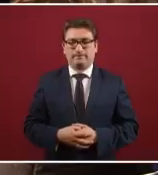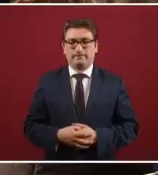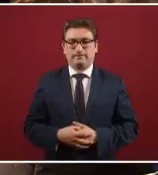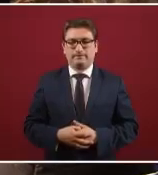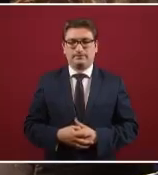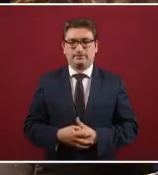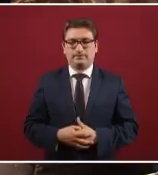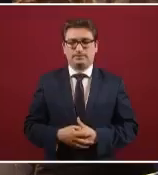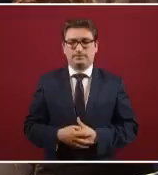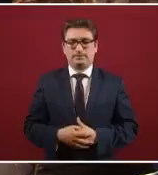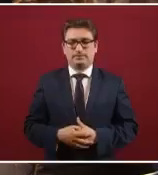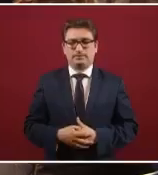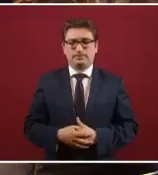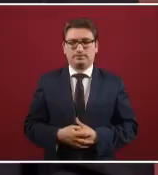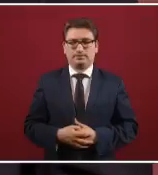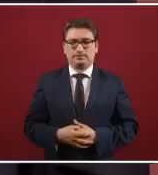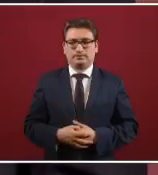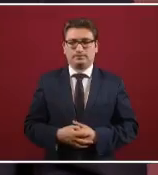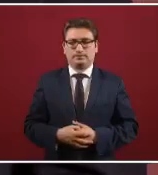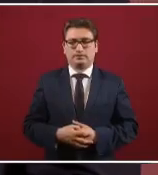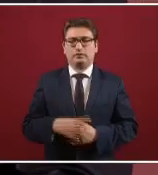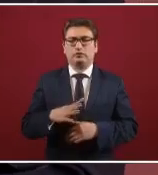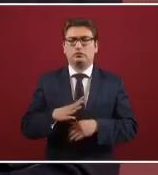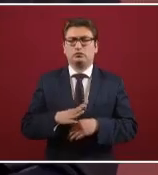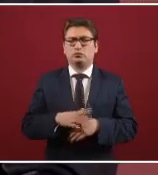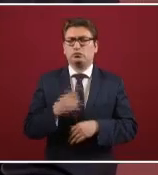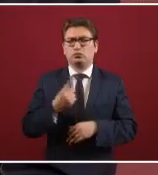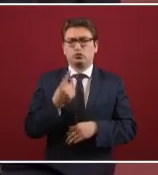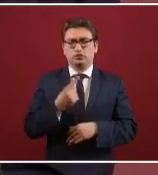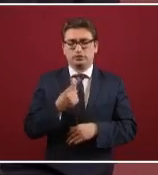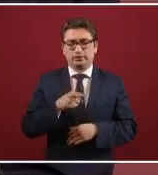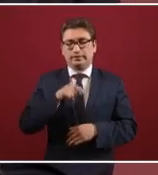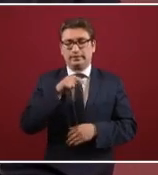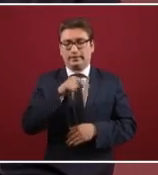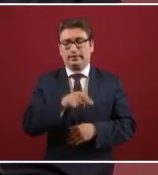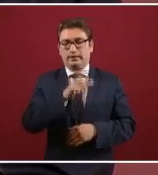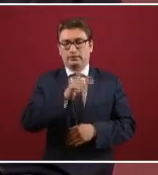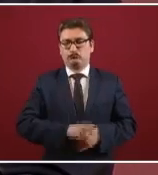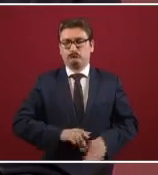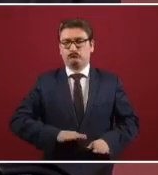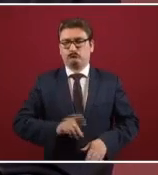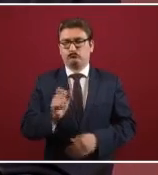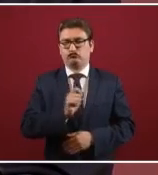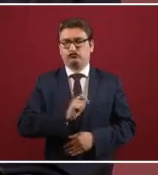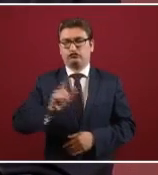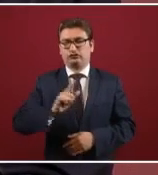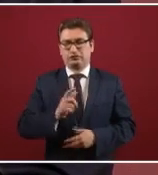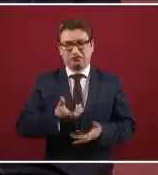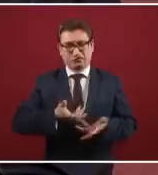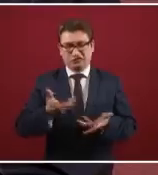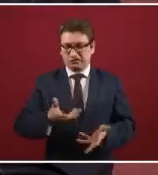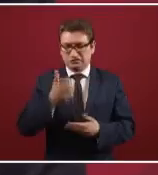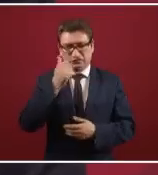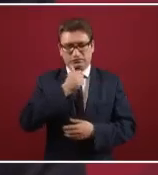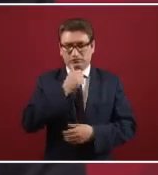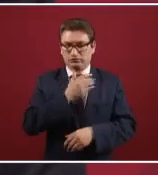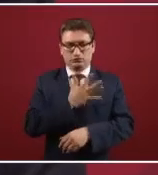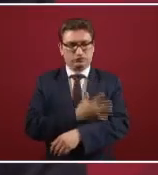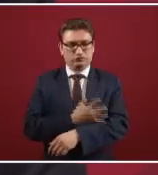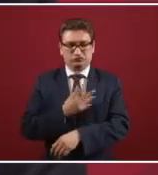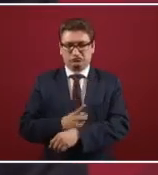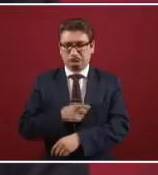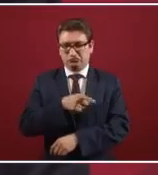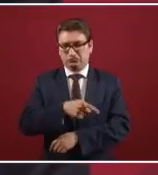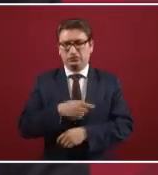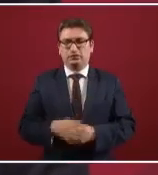por qué actuado con mucho profesionalismo y como necesidad